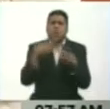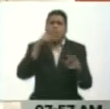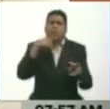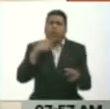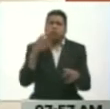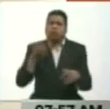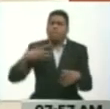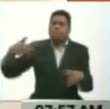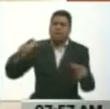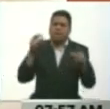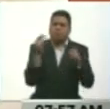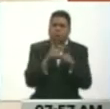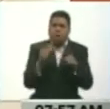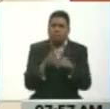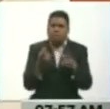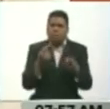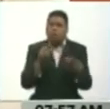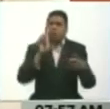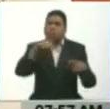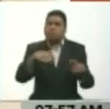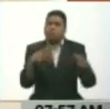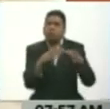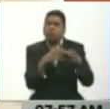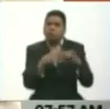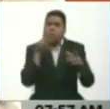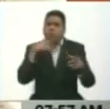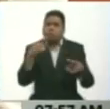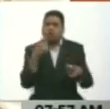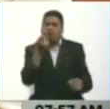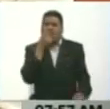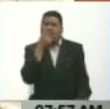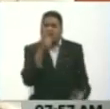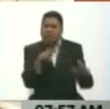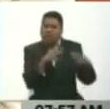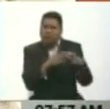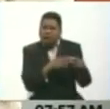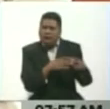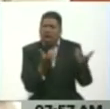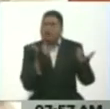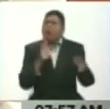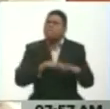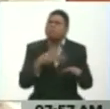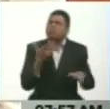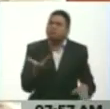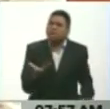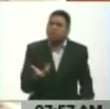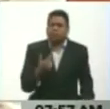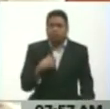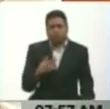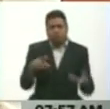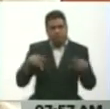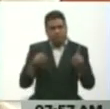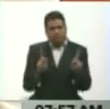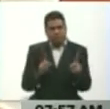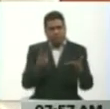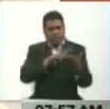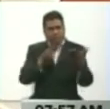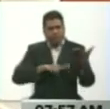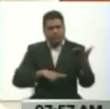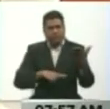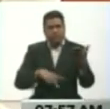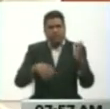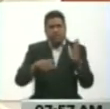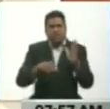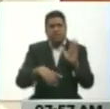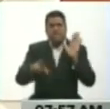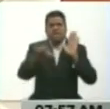Mira, Ese decreto, aquí hay una ley orgánica de estados de excepción. Y yo me quiero permitir leer el artículo 7 de la ley